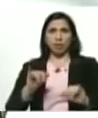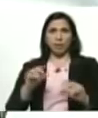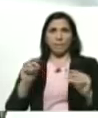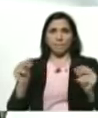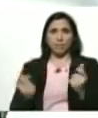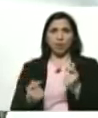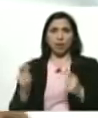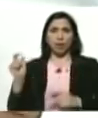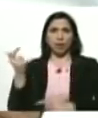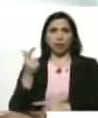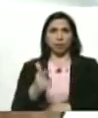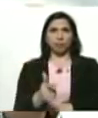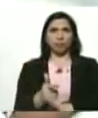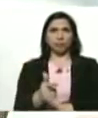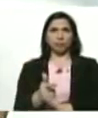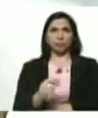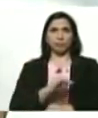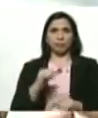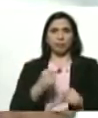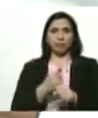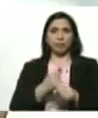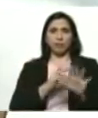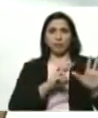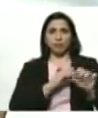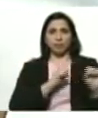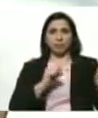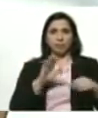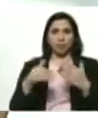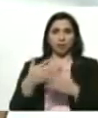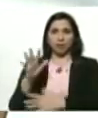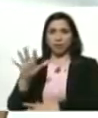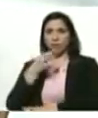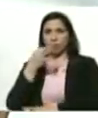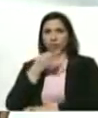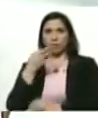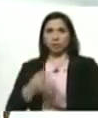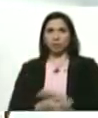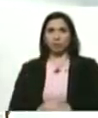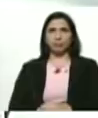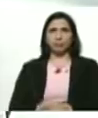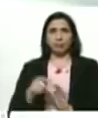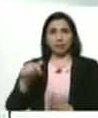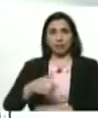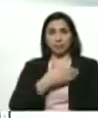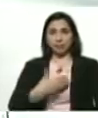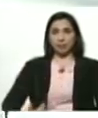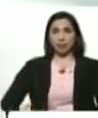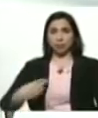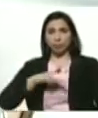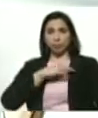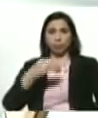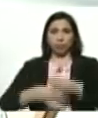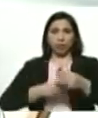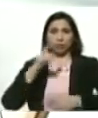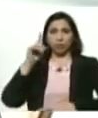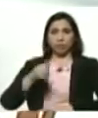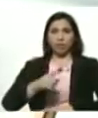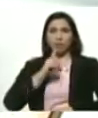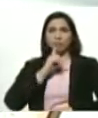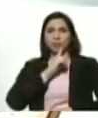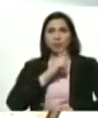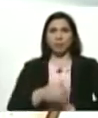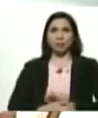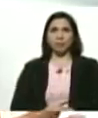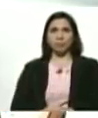transporte que va a trabajar de siete de la mañana a cinco de la tarde aquí presidente nosotros hemos elaborado también lo que se llama